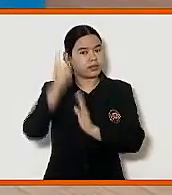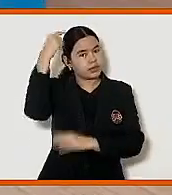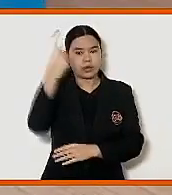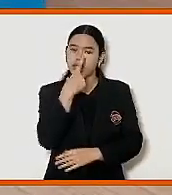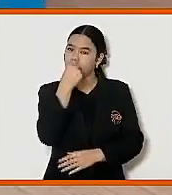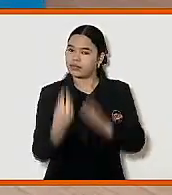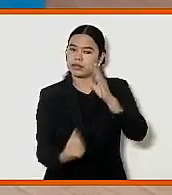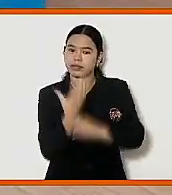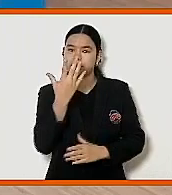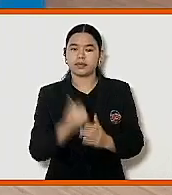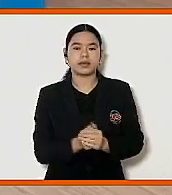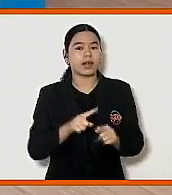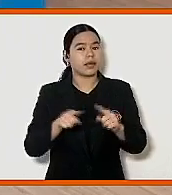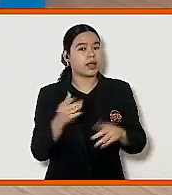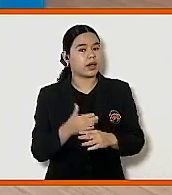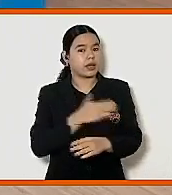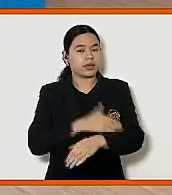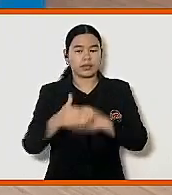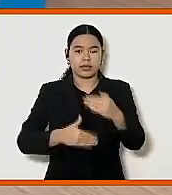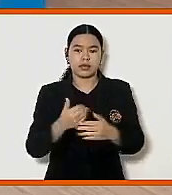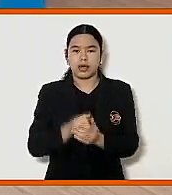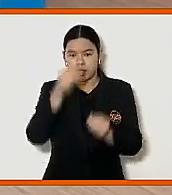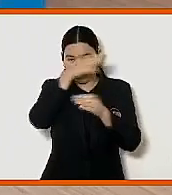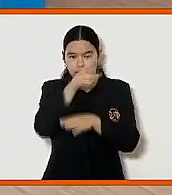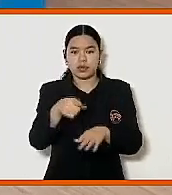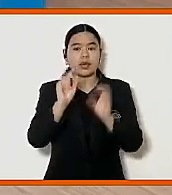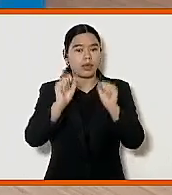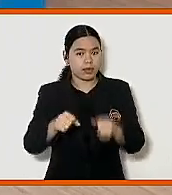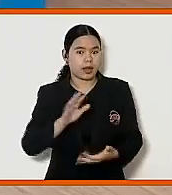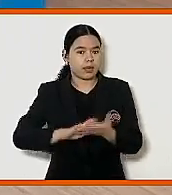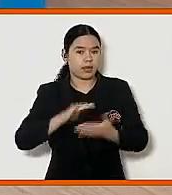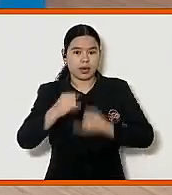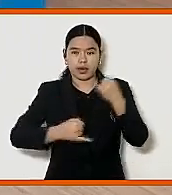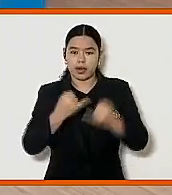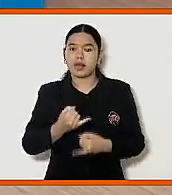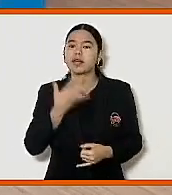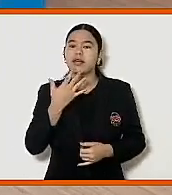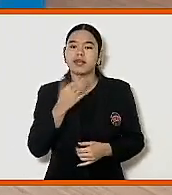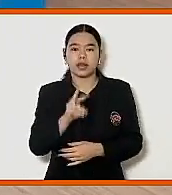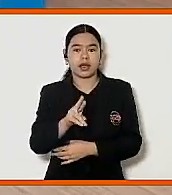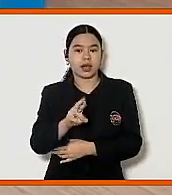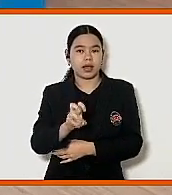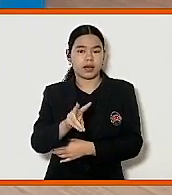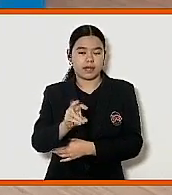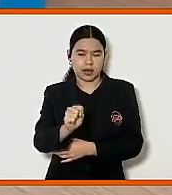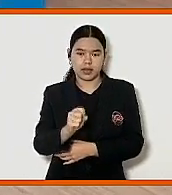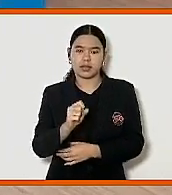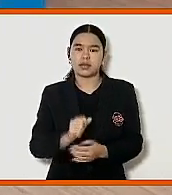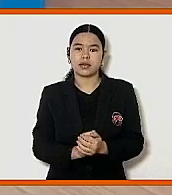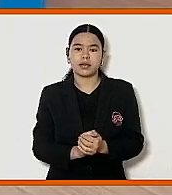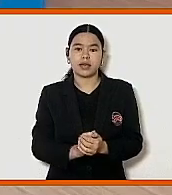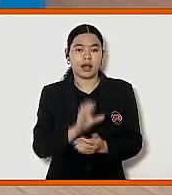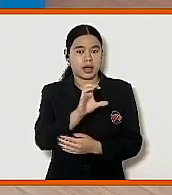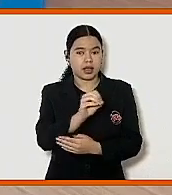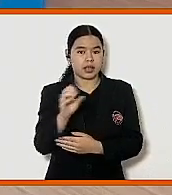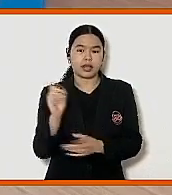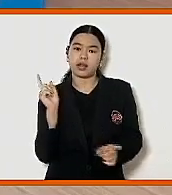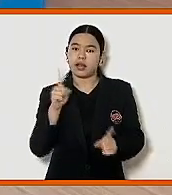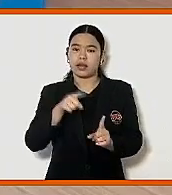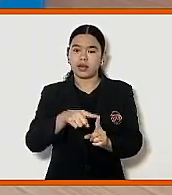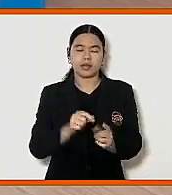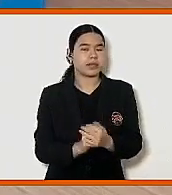de sueños Luna Nueva. Pero antes de continuar, te comento que puedes adquirir tu jugada favorita de revés del 00